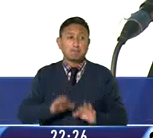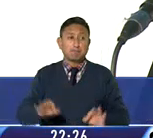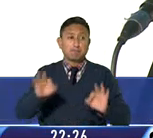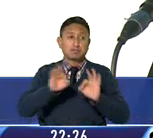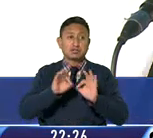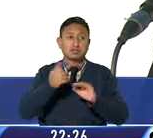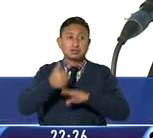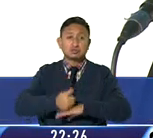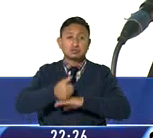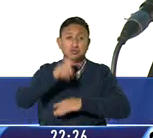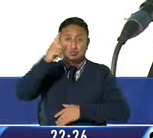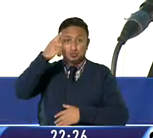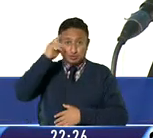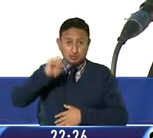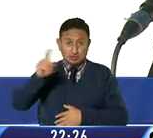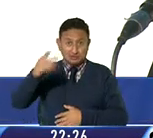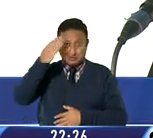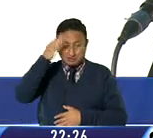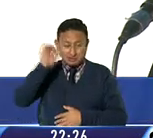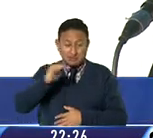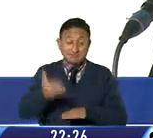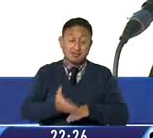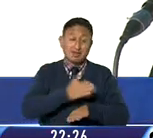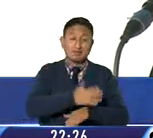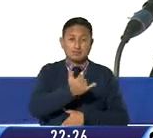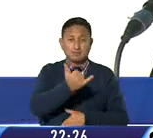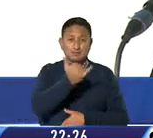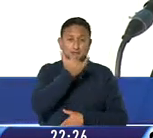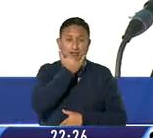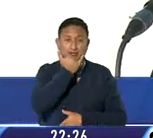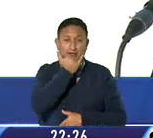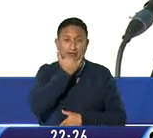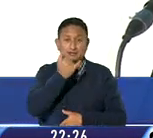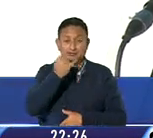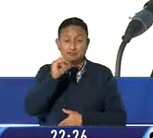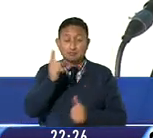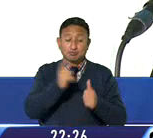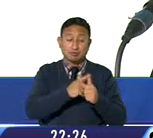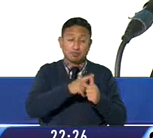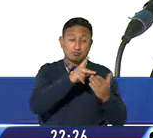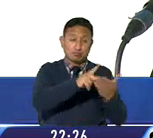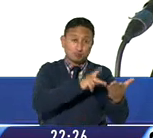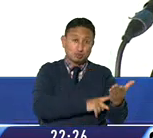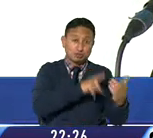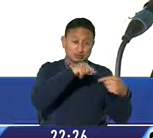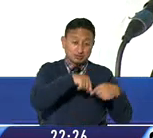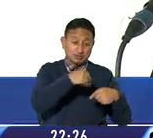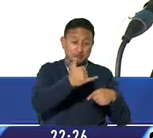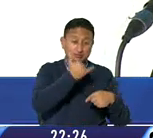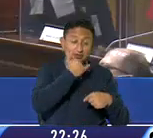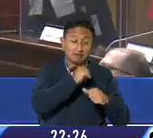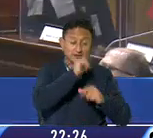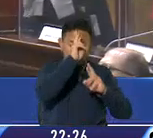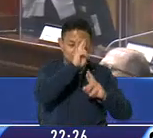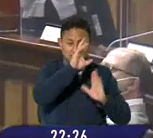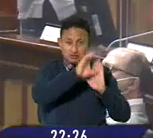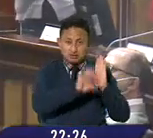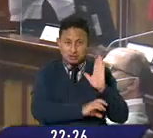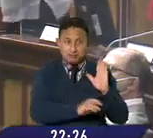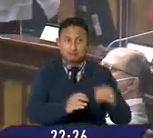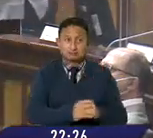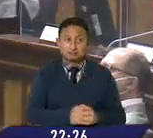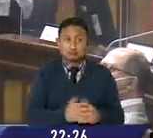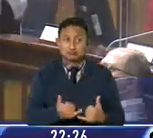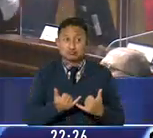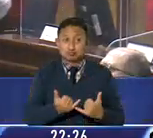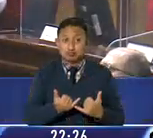haya reconocido que hubo un error dentro del primer proyecto, que se cometieron inconstitucionalidades. Con esto ya no existiría